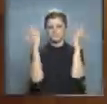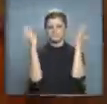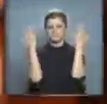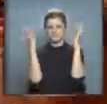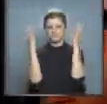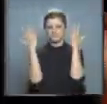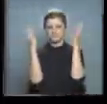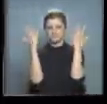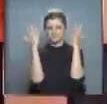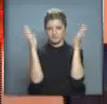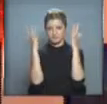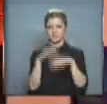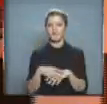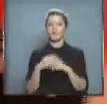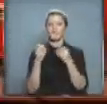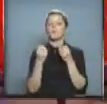Bueno,